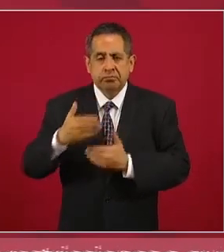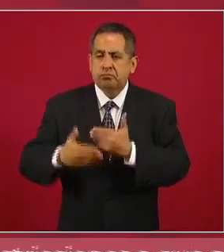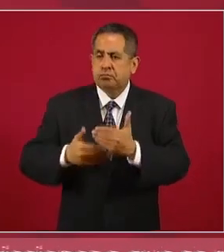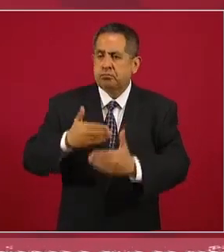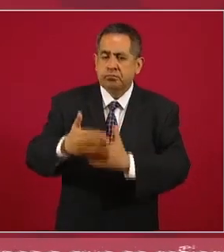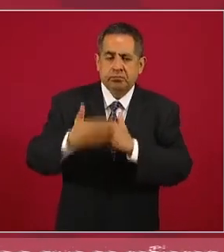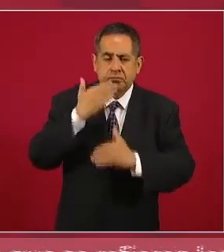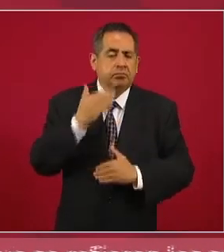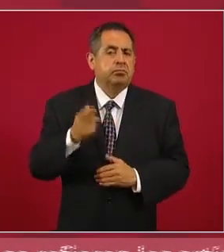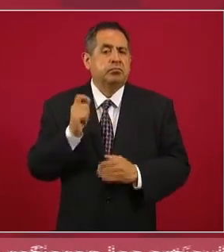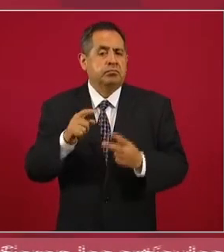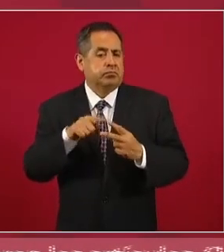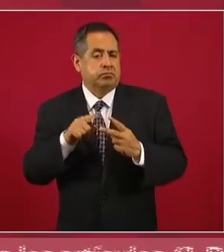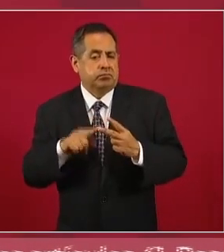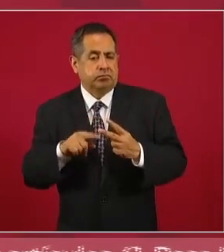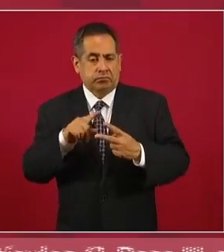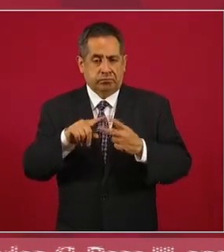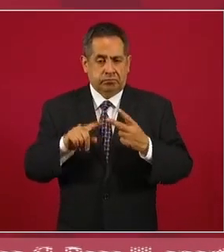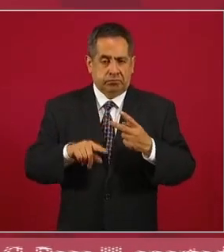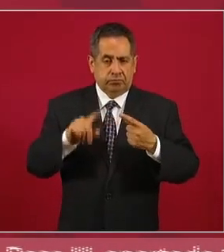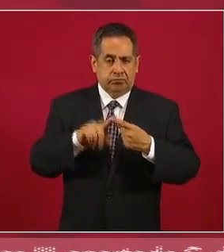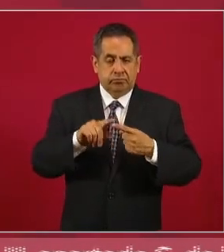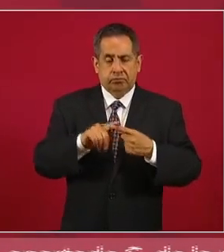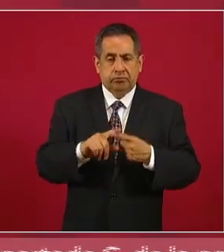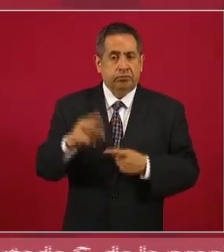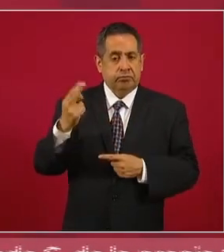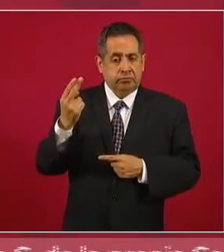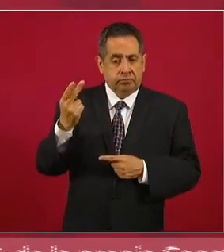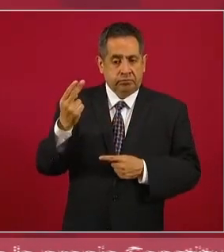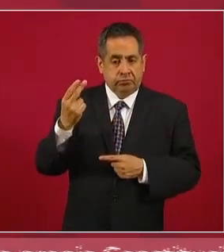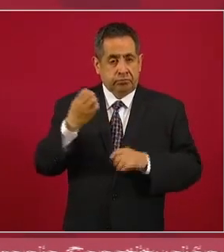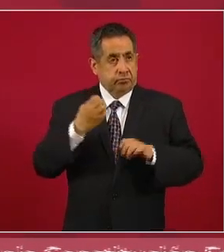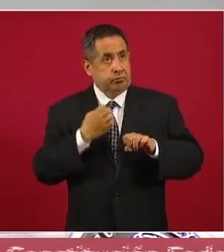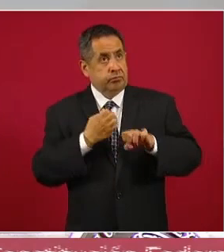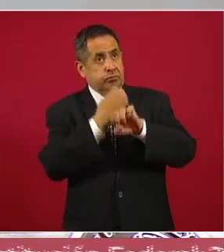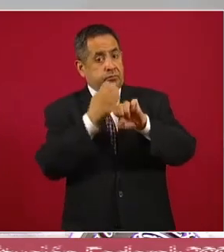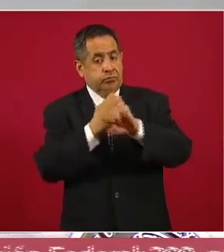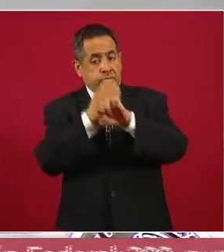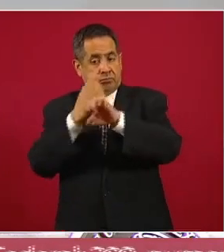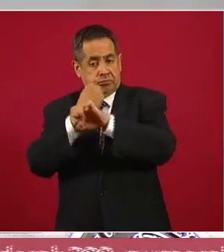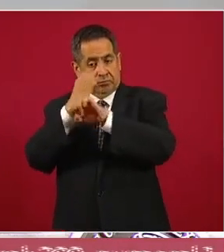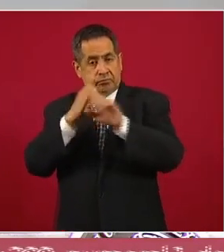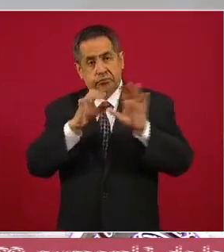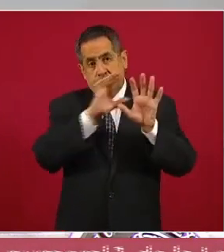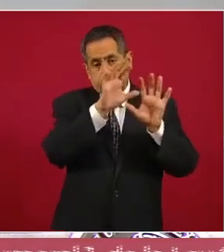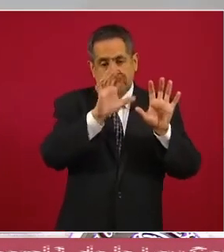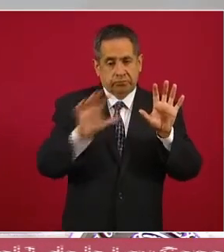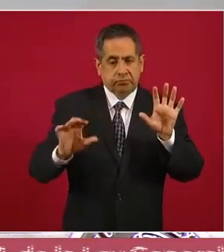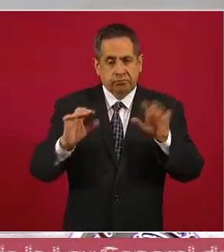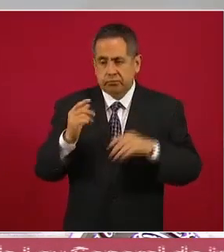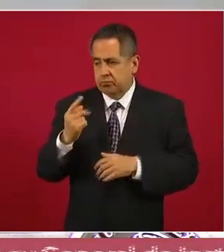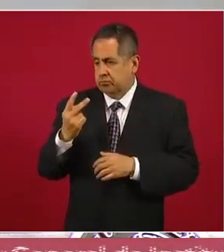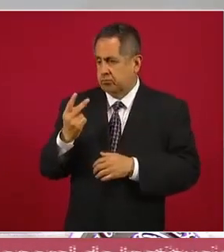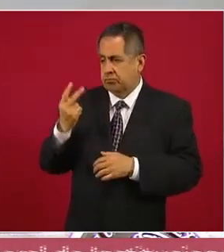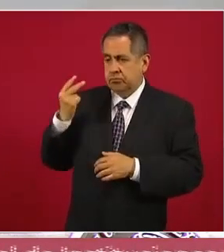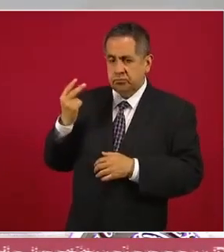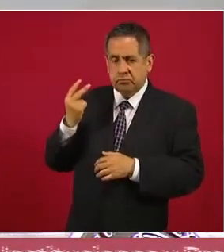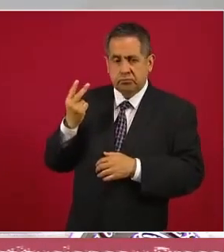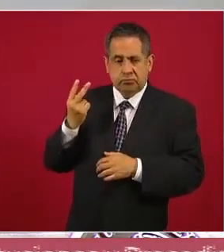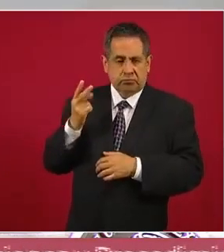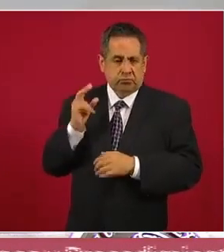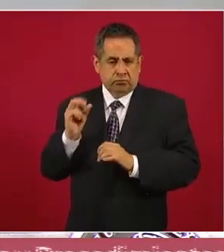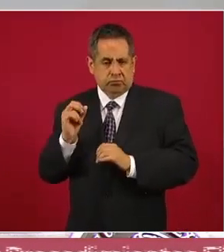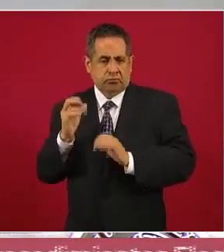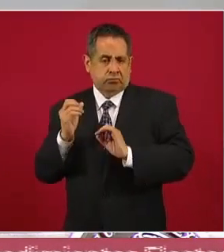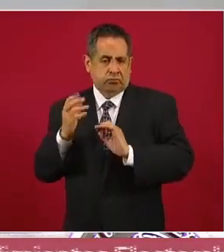dos notas. Uno, 25 estados del país se encuentran desde hace